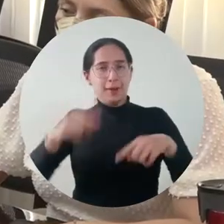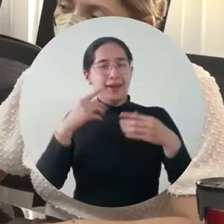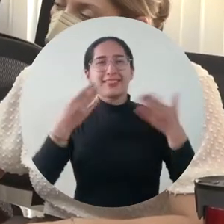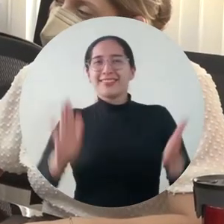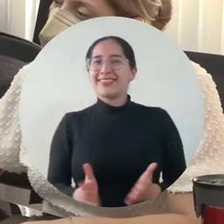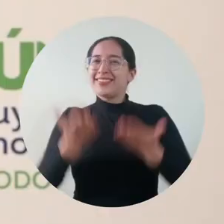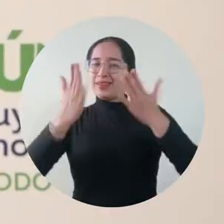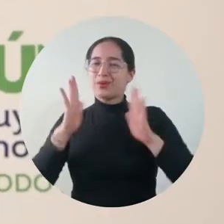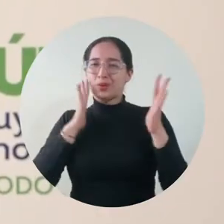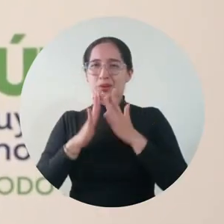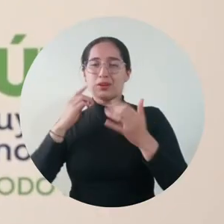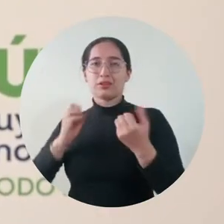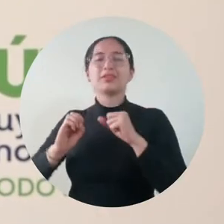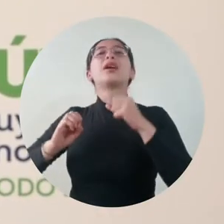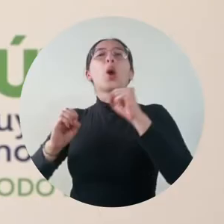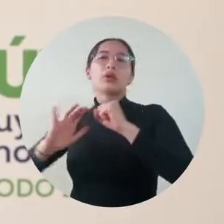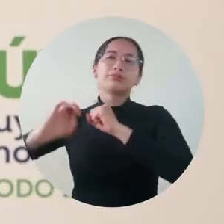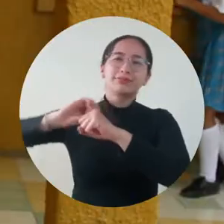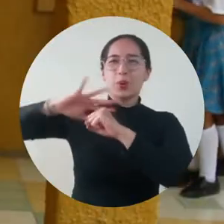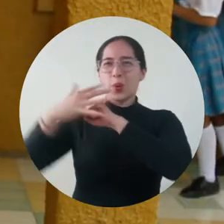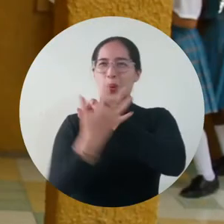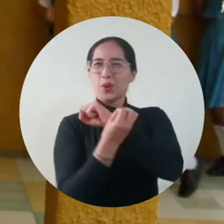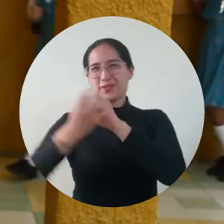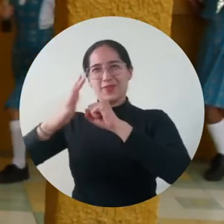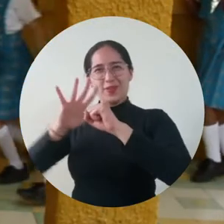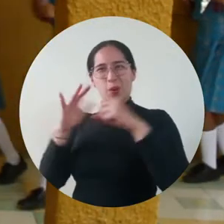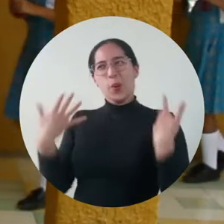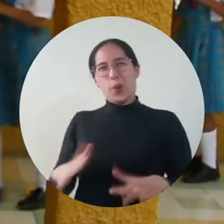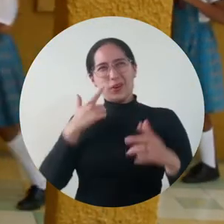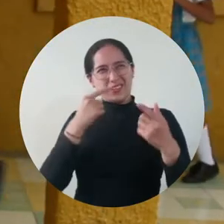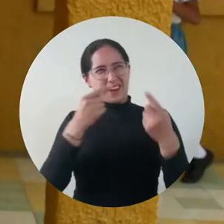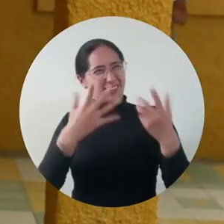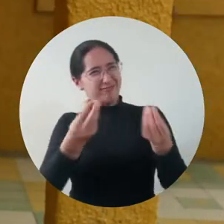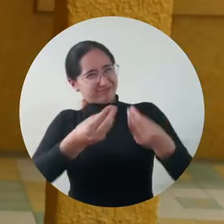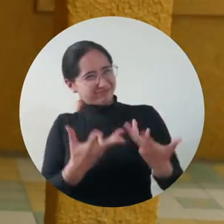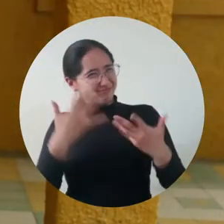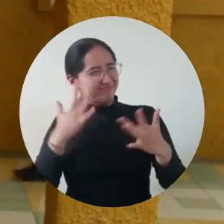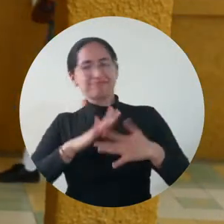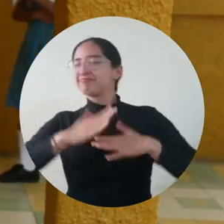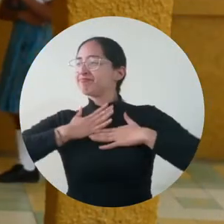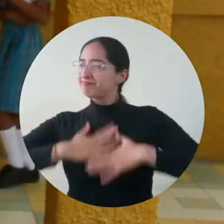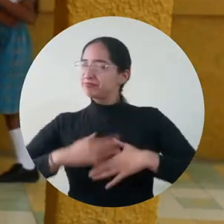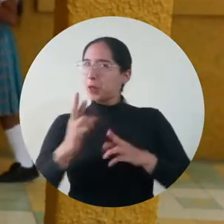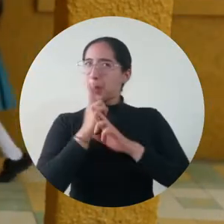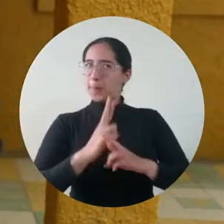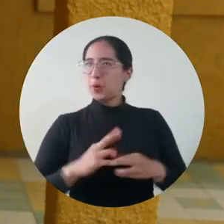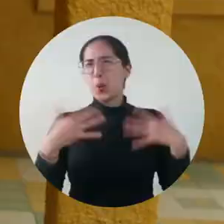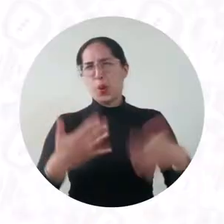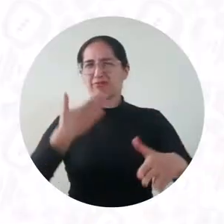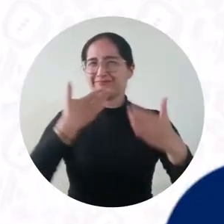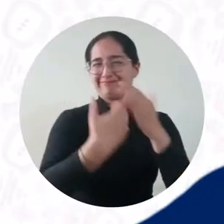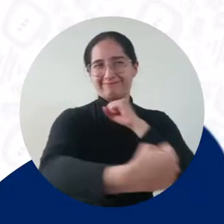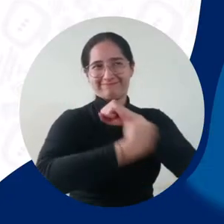del bienestar estudiantil. Entonces tocamos la puerta del rector y él fue muy solícito para darnos una